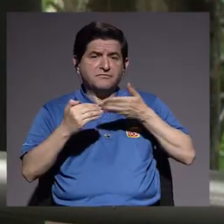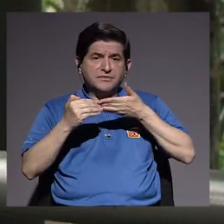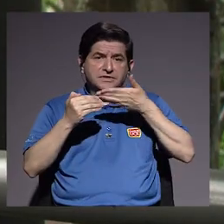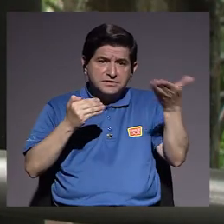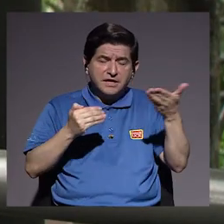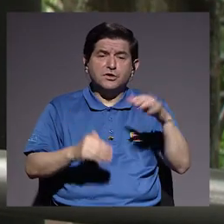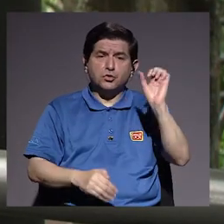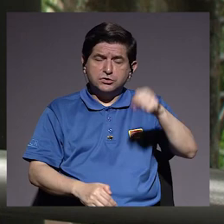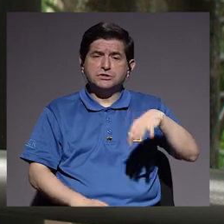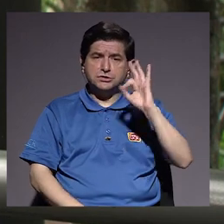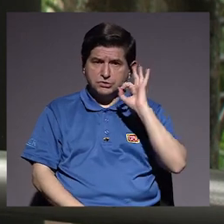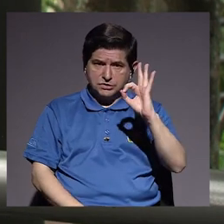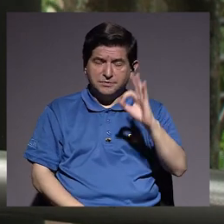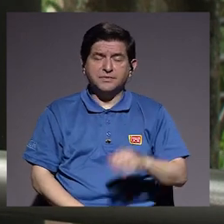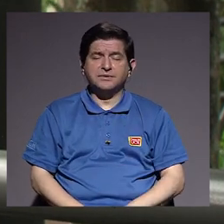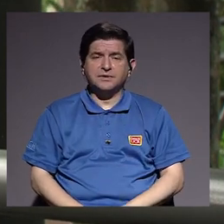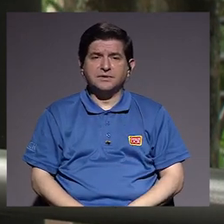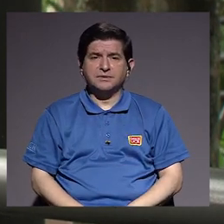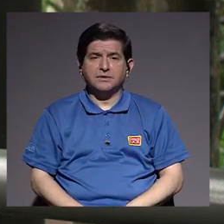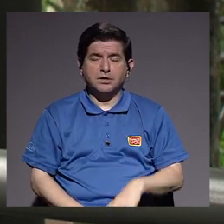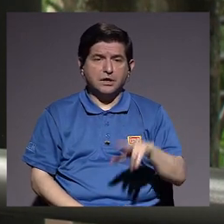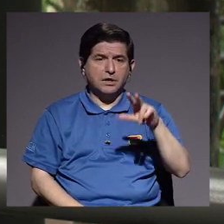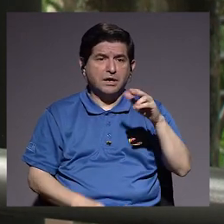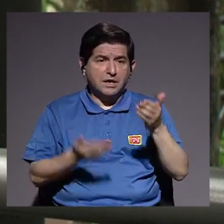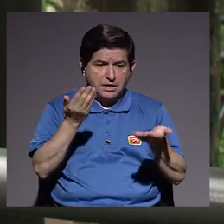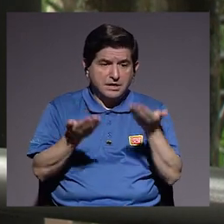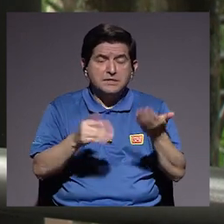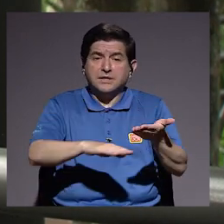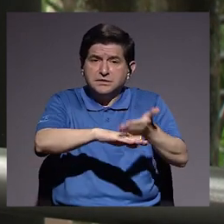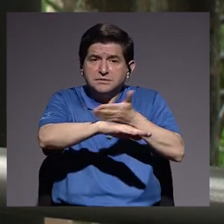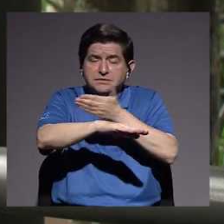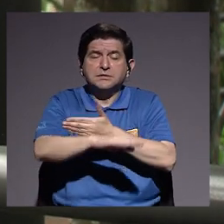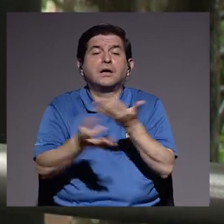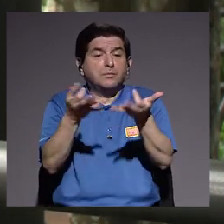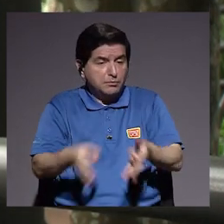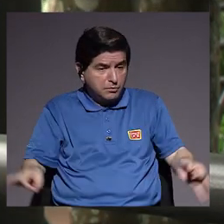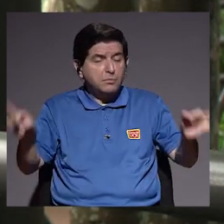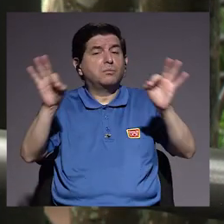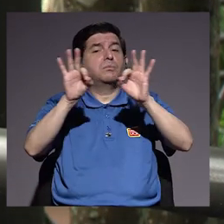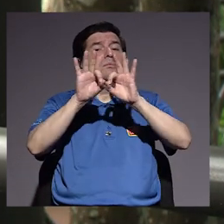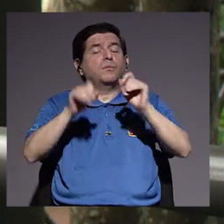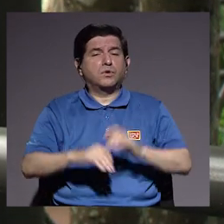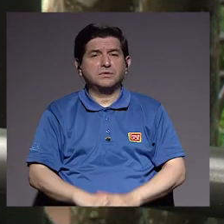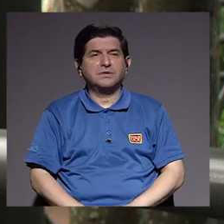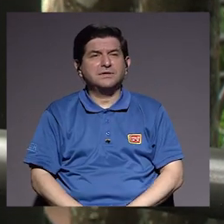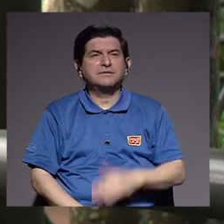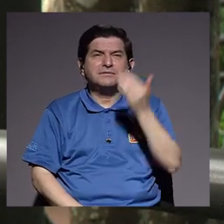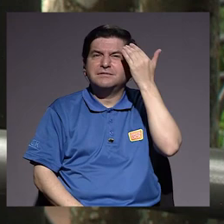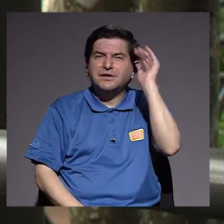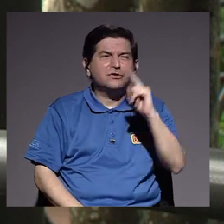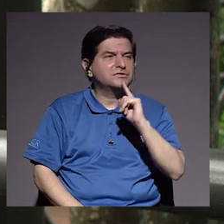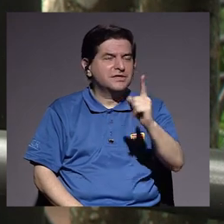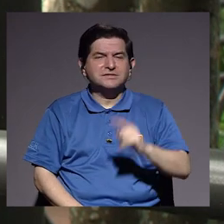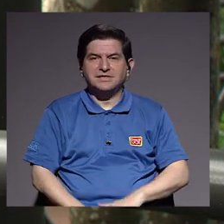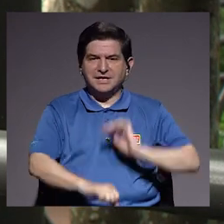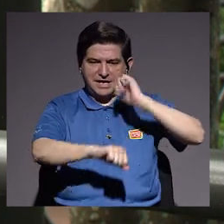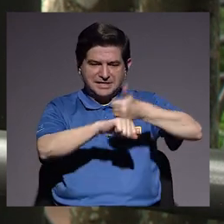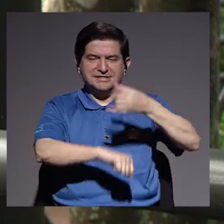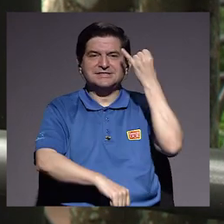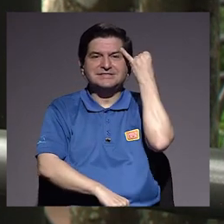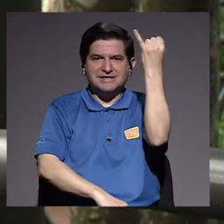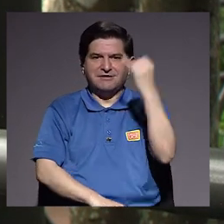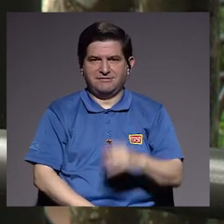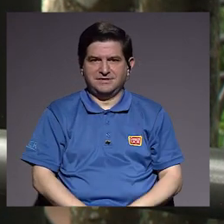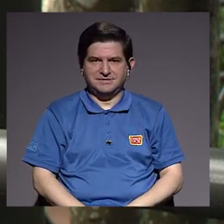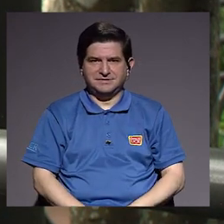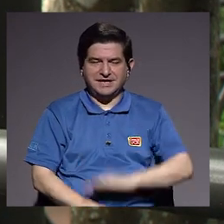que mejoren. Y creo que ahí es también importante como, no sé si decirlo así, implantar una idea, ¿no? Colocar una idea central, una tesis central que a